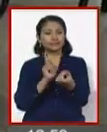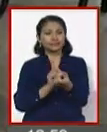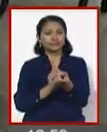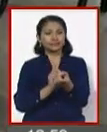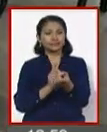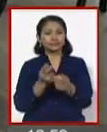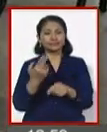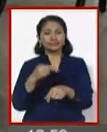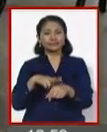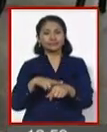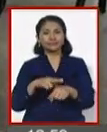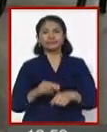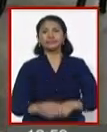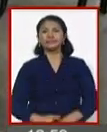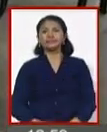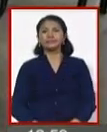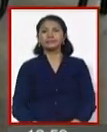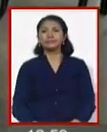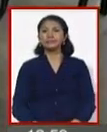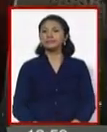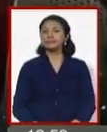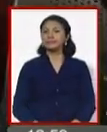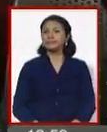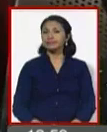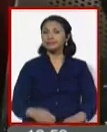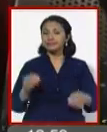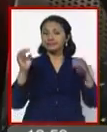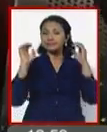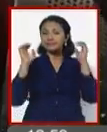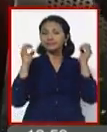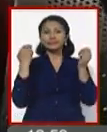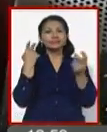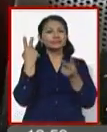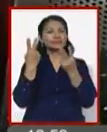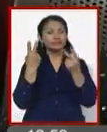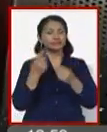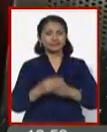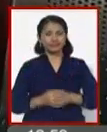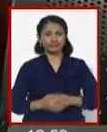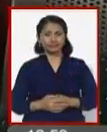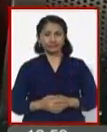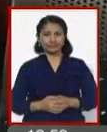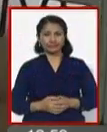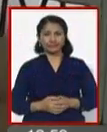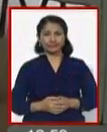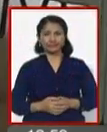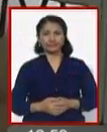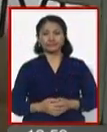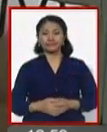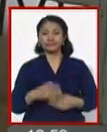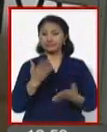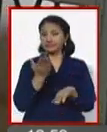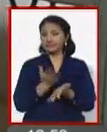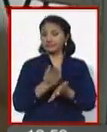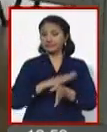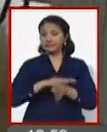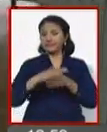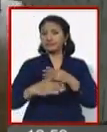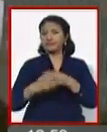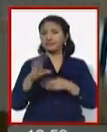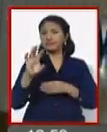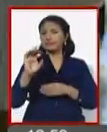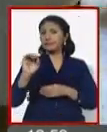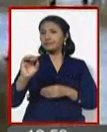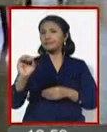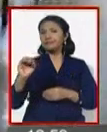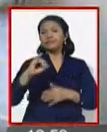por el parque? No, no hay. Solo yo vengo a visitar emergencia nomás. ¿Solo emergencia? Sí, solo emergencia. Este paro finaliza a las 0